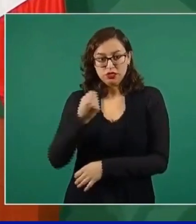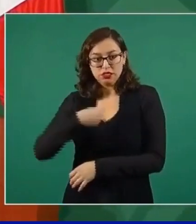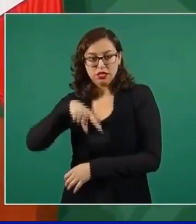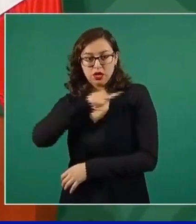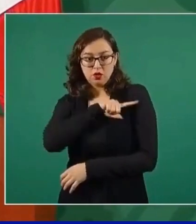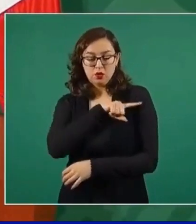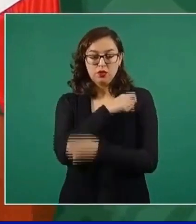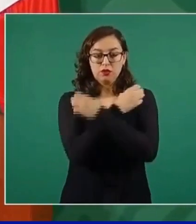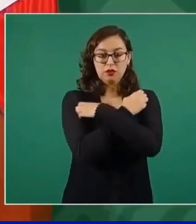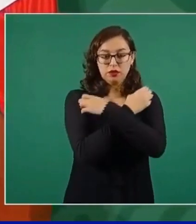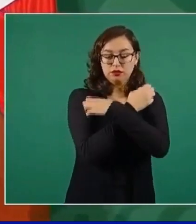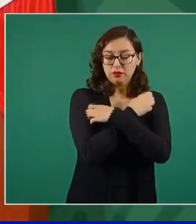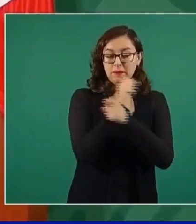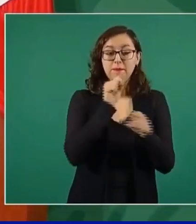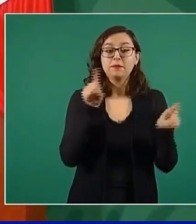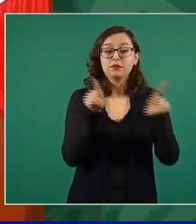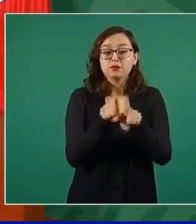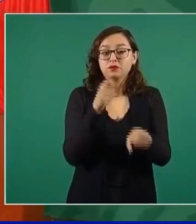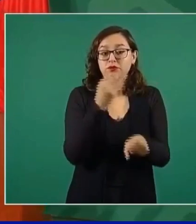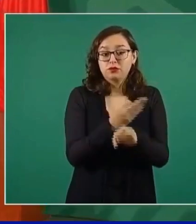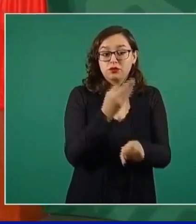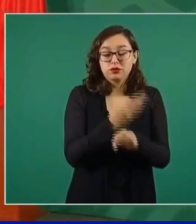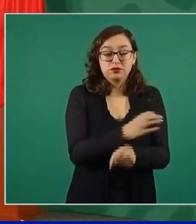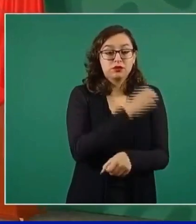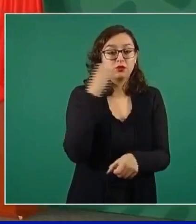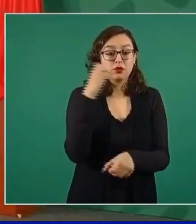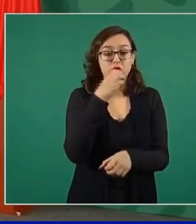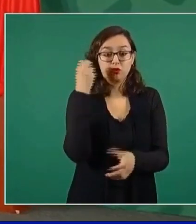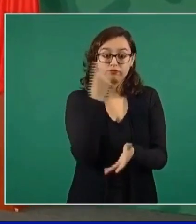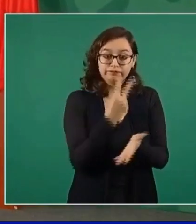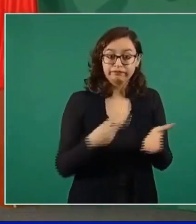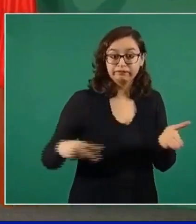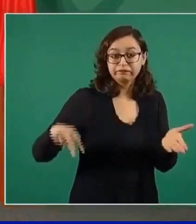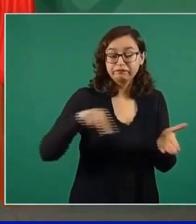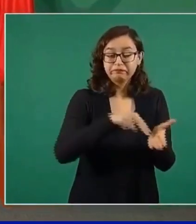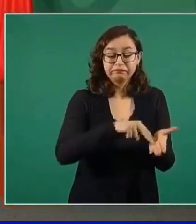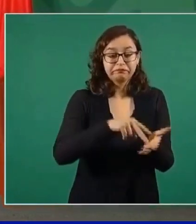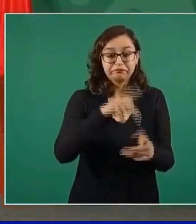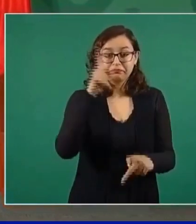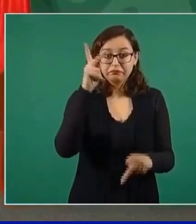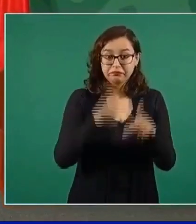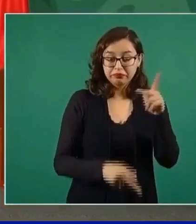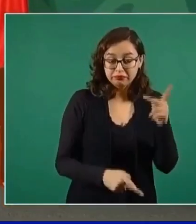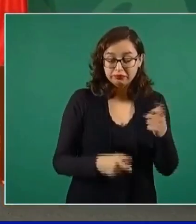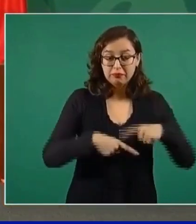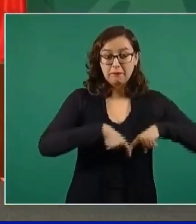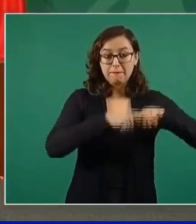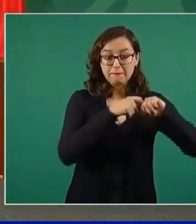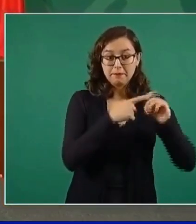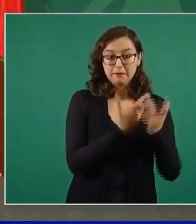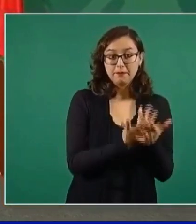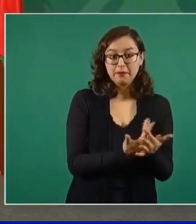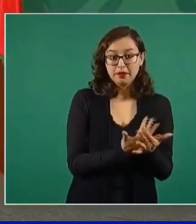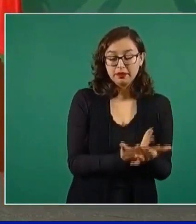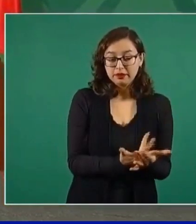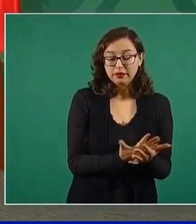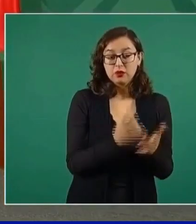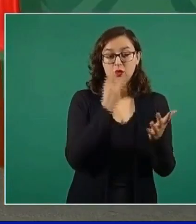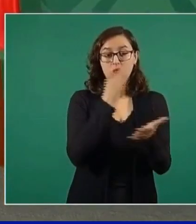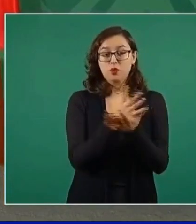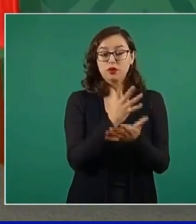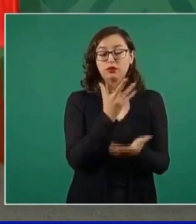se suspendieron las clases presenciales, entonces se mantuvieron las clases a